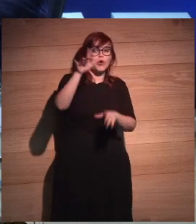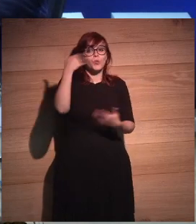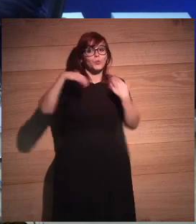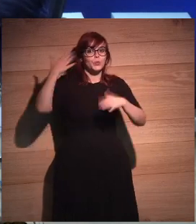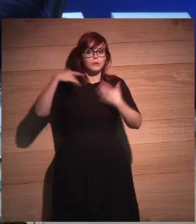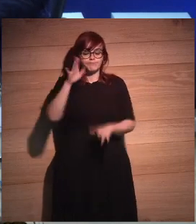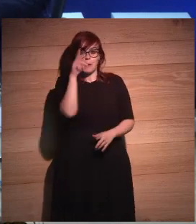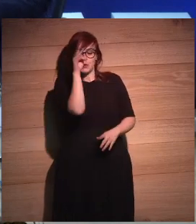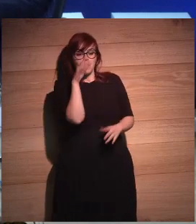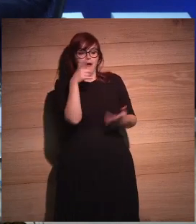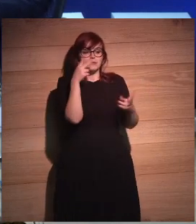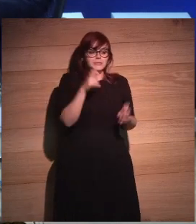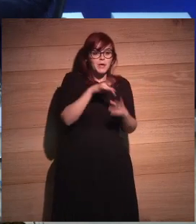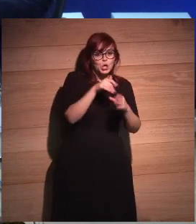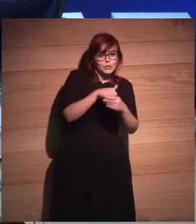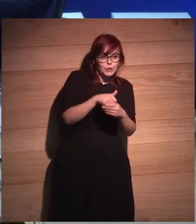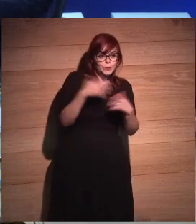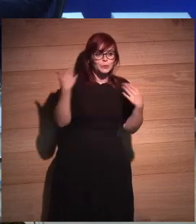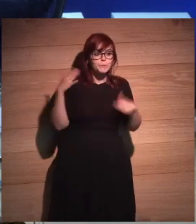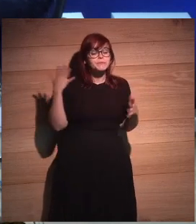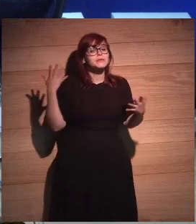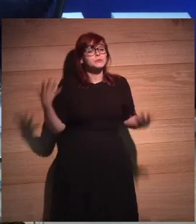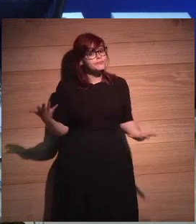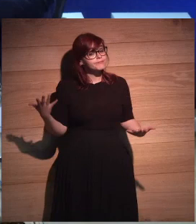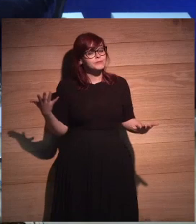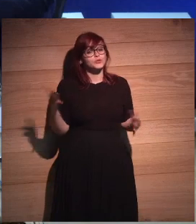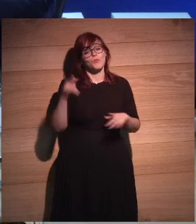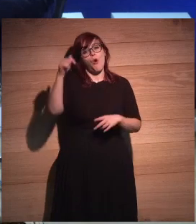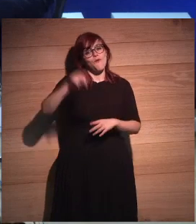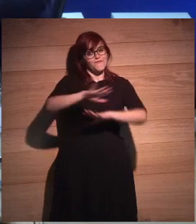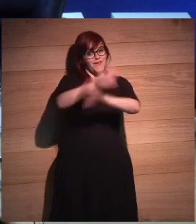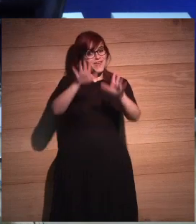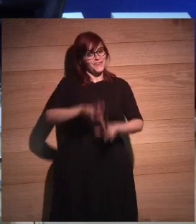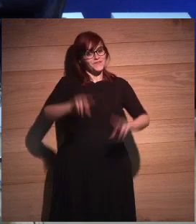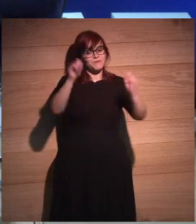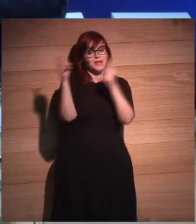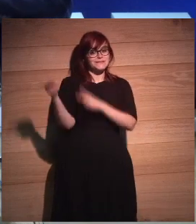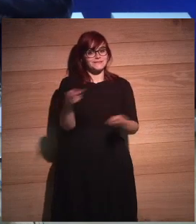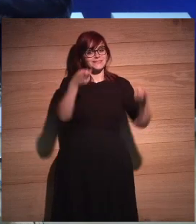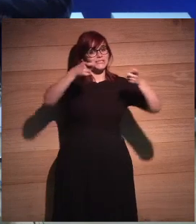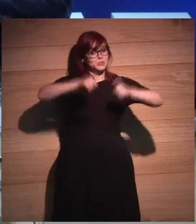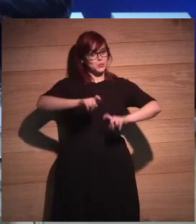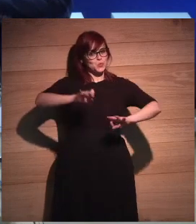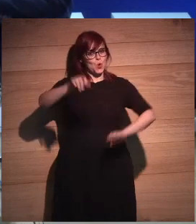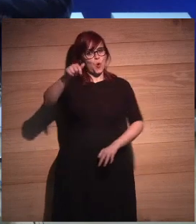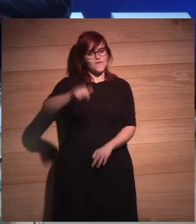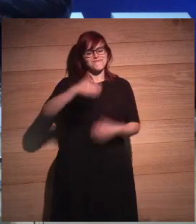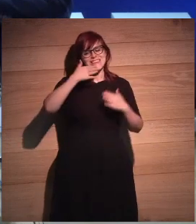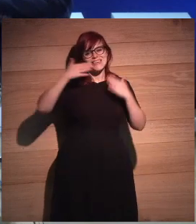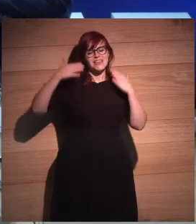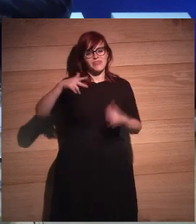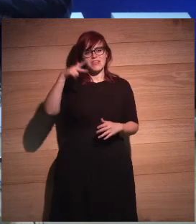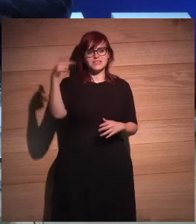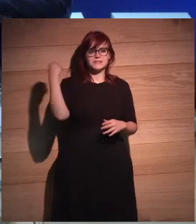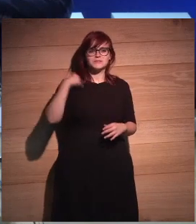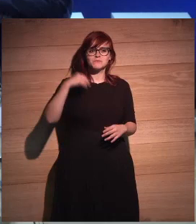aquellos, sobre los contenidos. Bueno, pues damos por terminada entonces la sesión. Muchísimas gracias, José